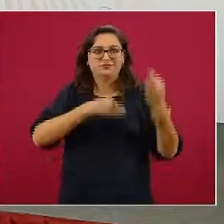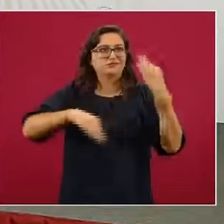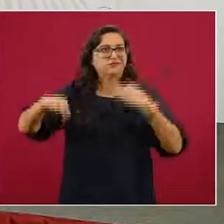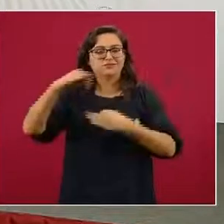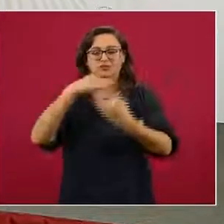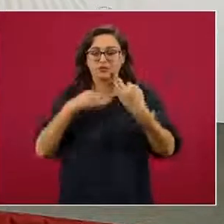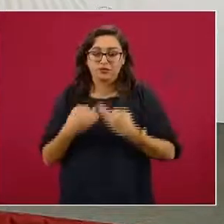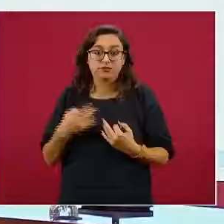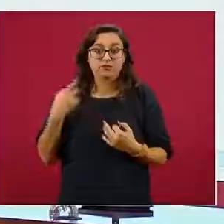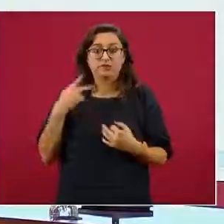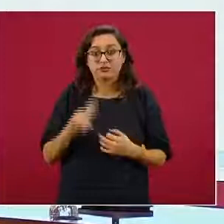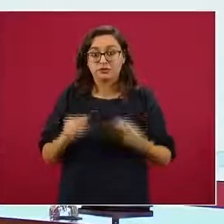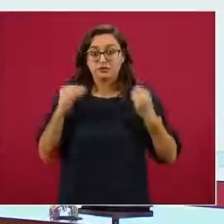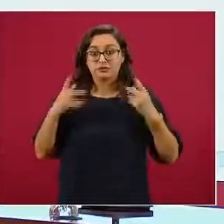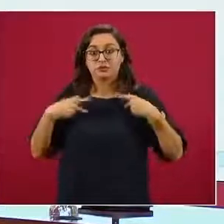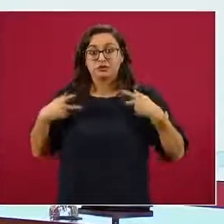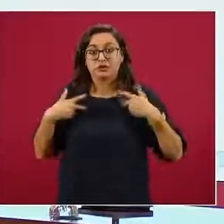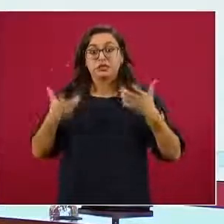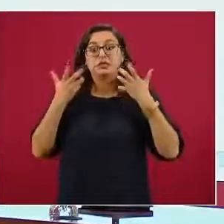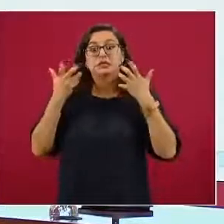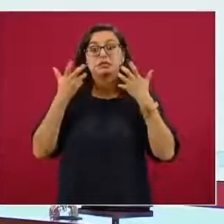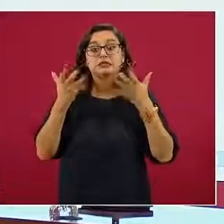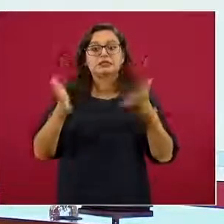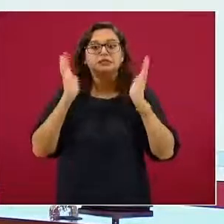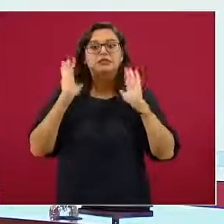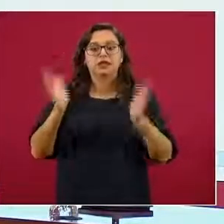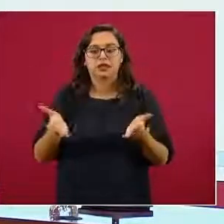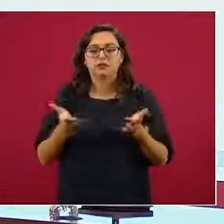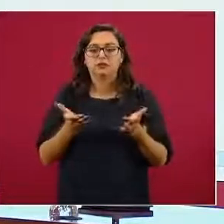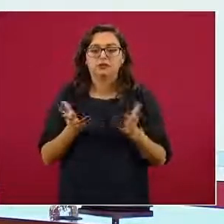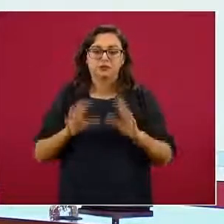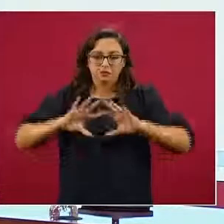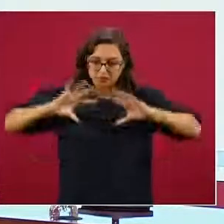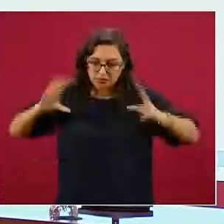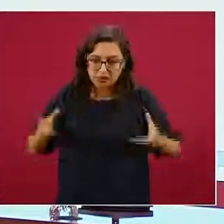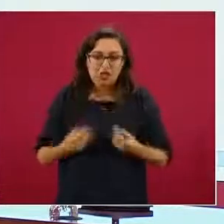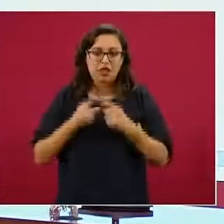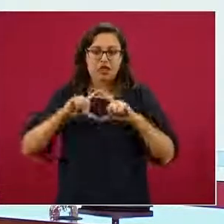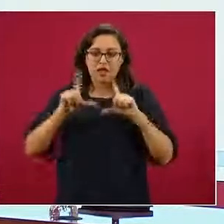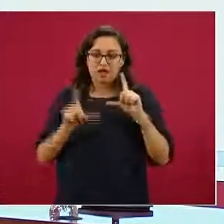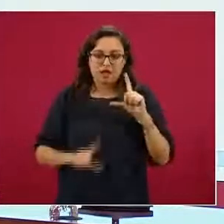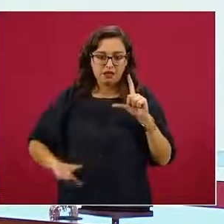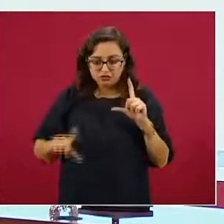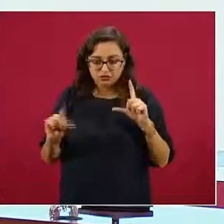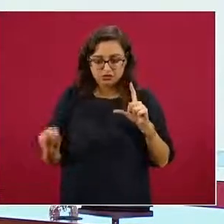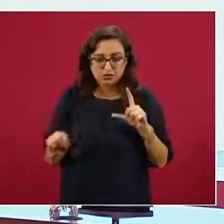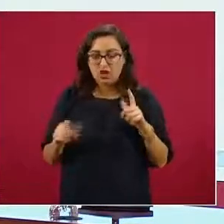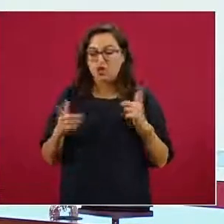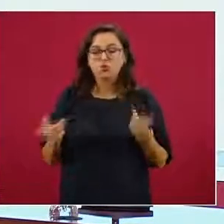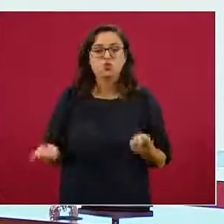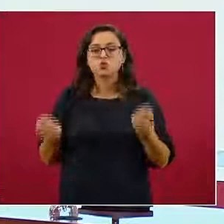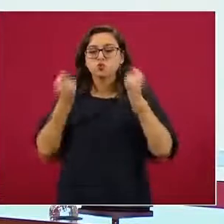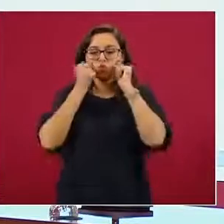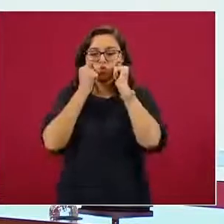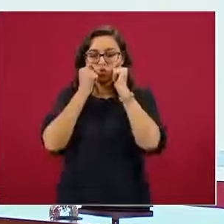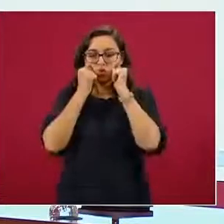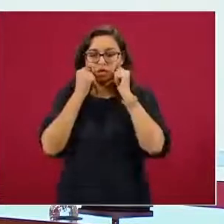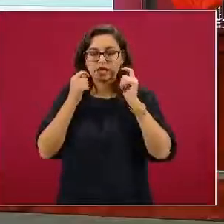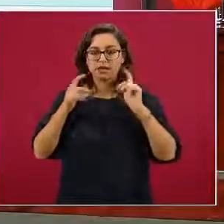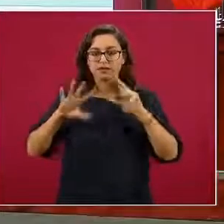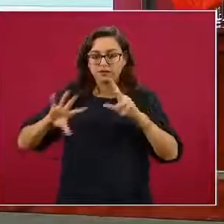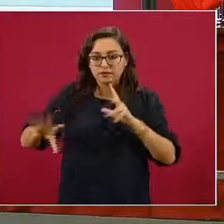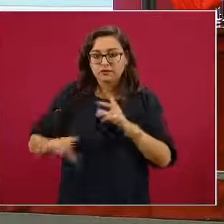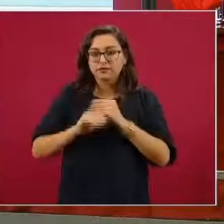el pico que la gente estaba esperando. Es el resumen nacional, independientemente de que esta curva está